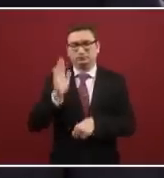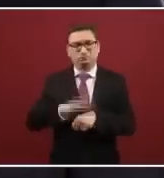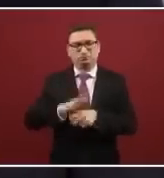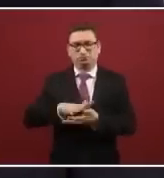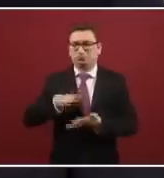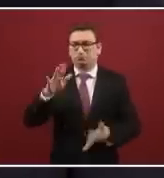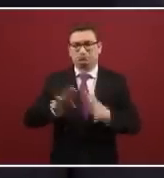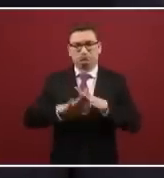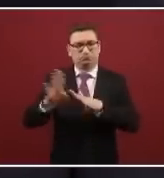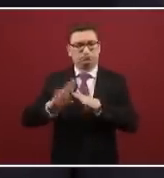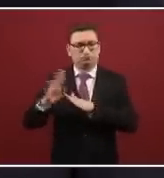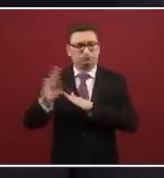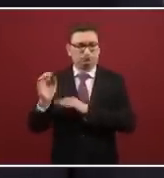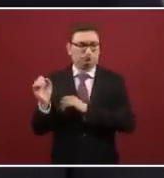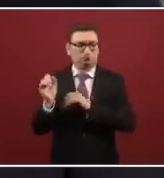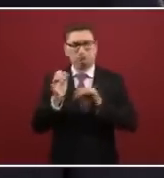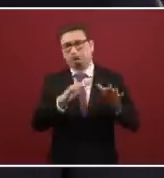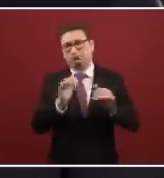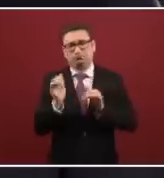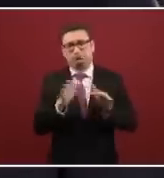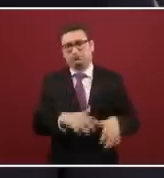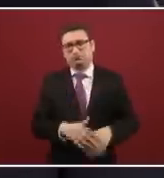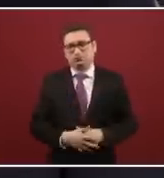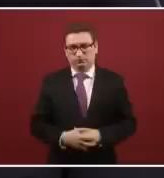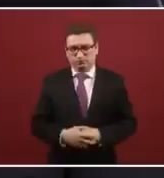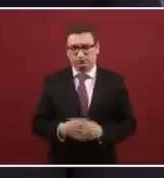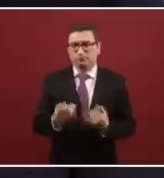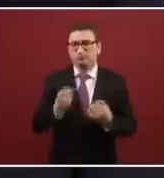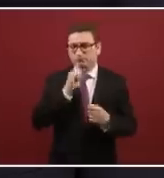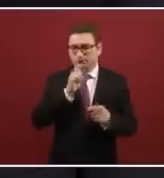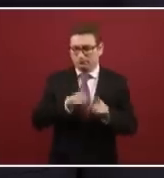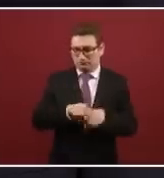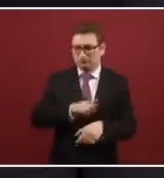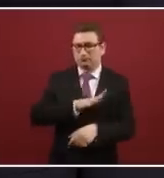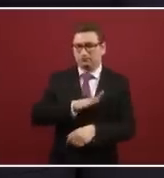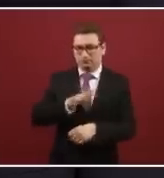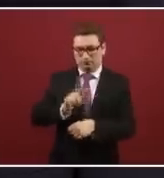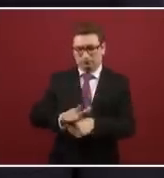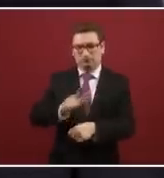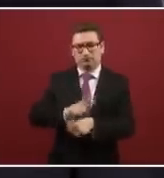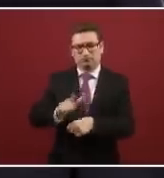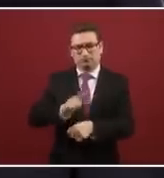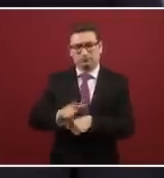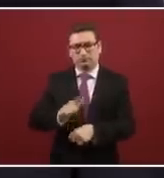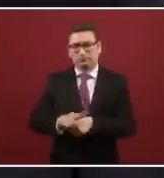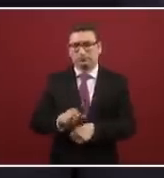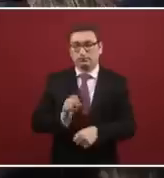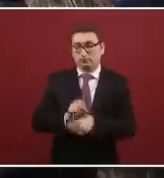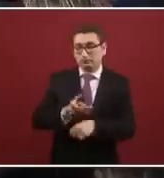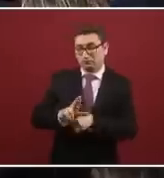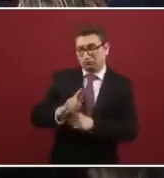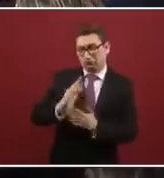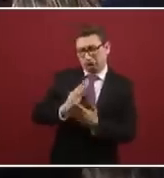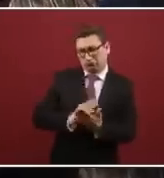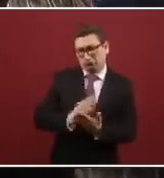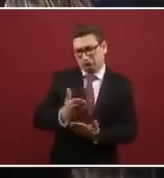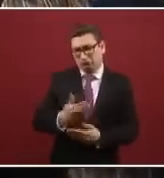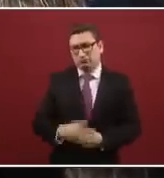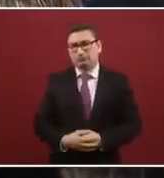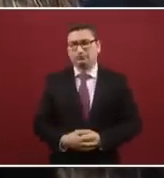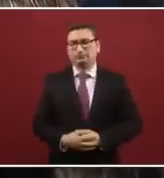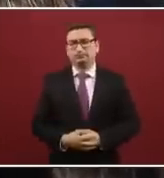más. Sí, desde luego también Guatemala, menos Salvador.